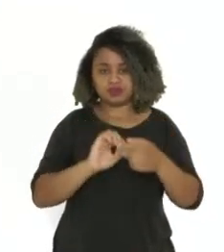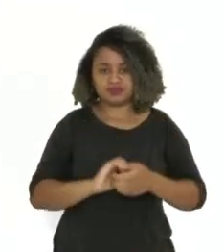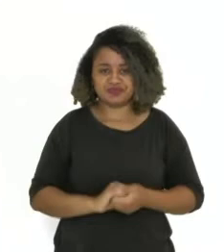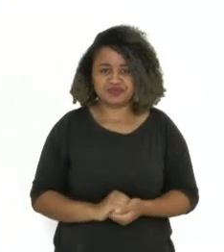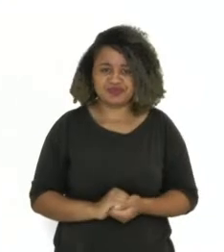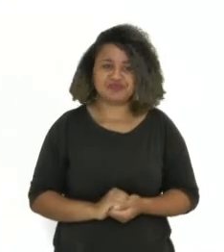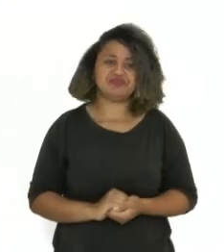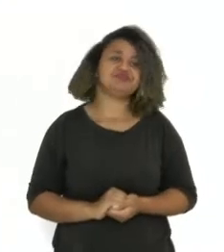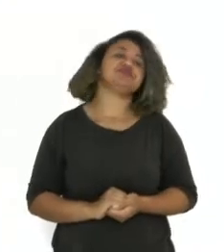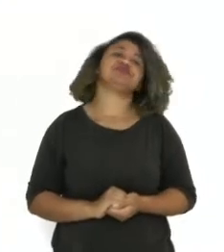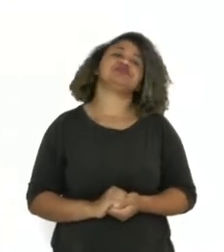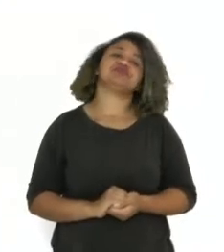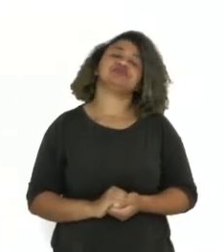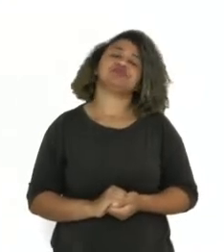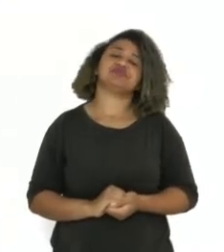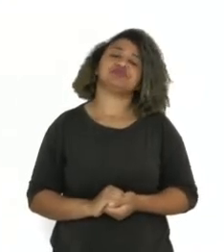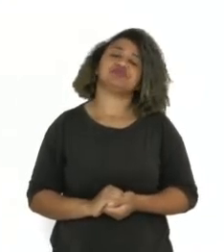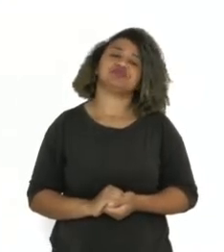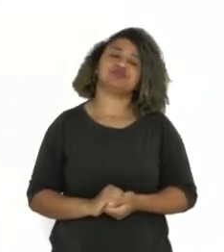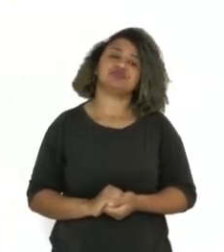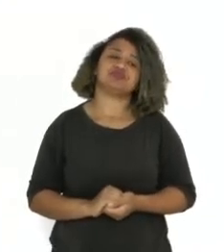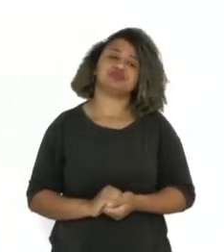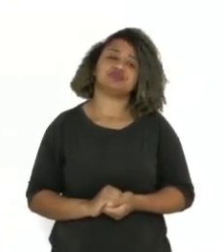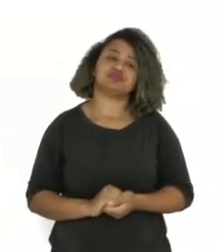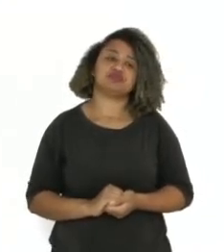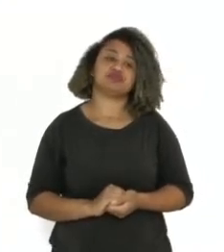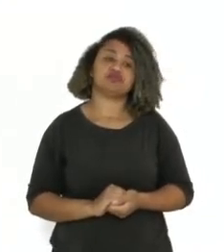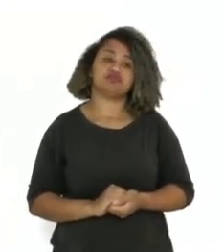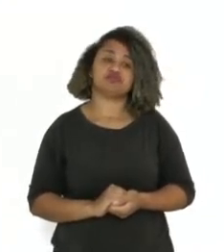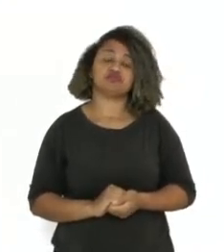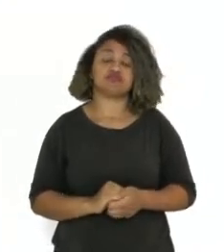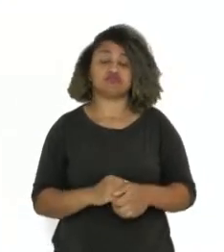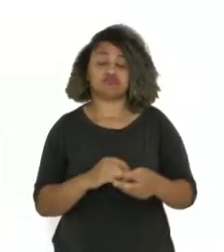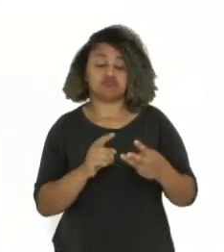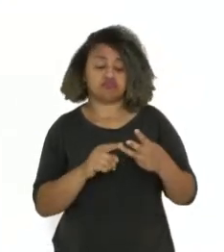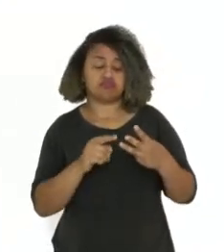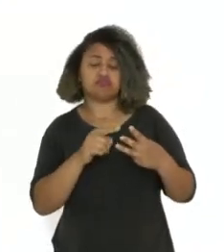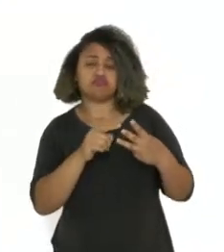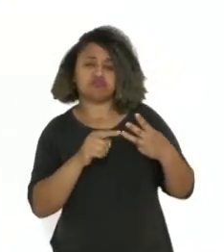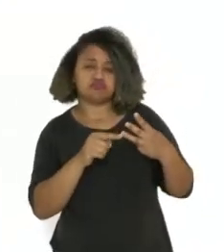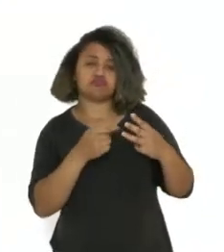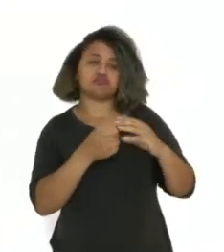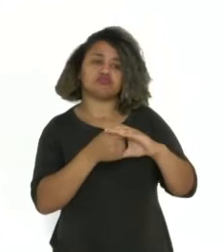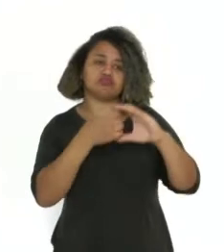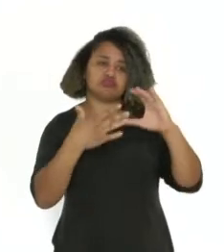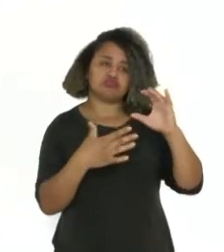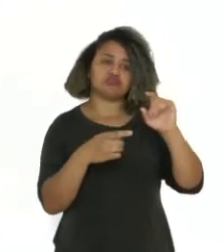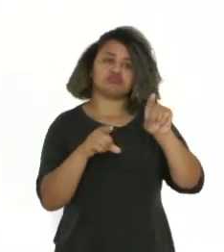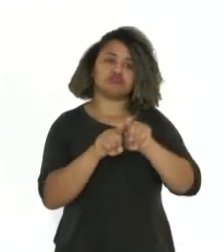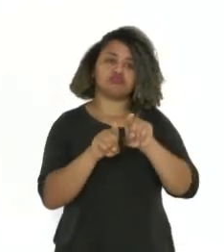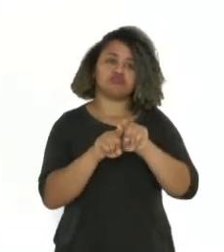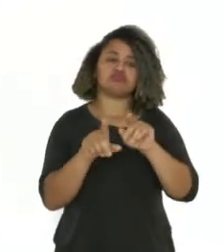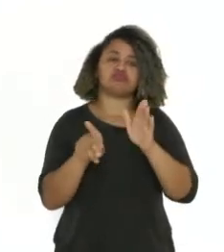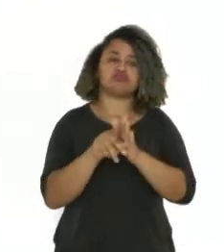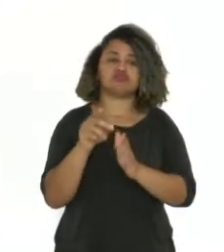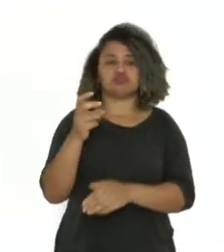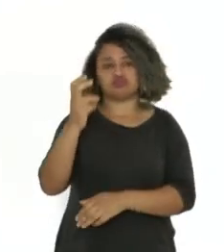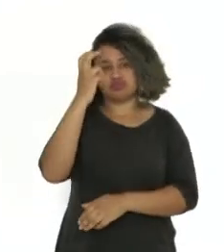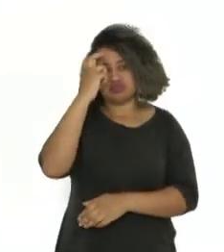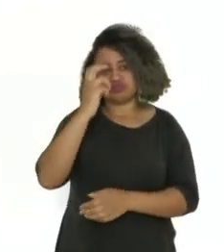los hombres sobre su medio ambiente y la diferencia de los grupos sociales con su identidad